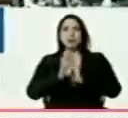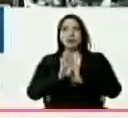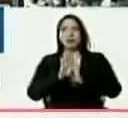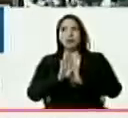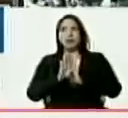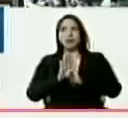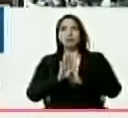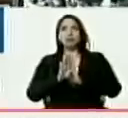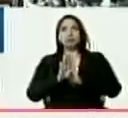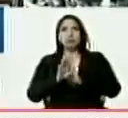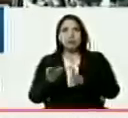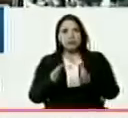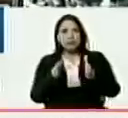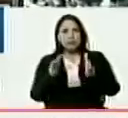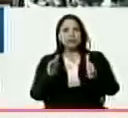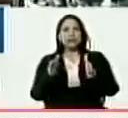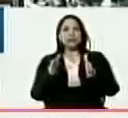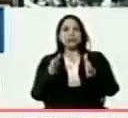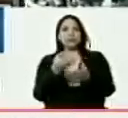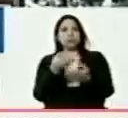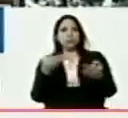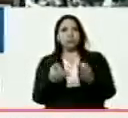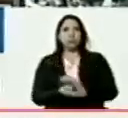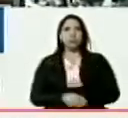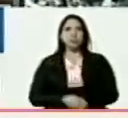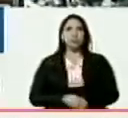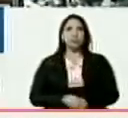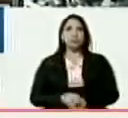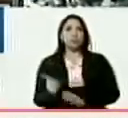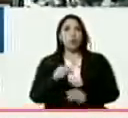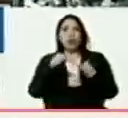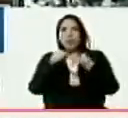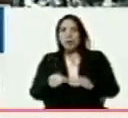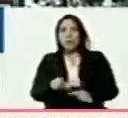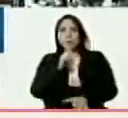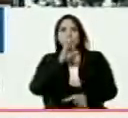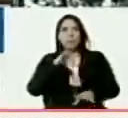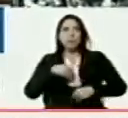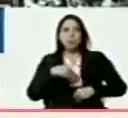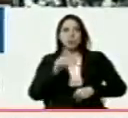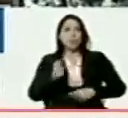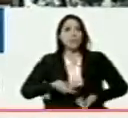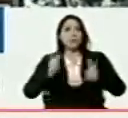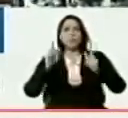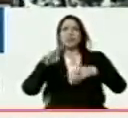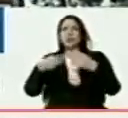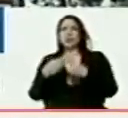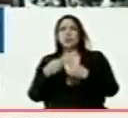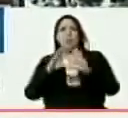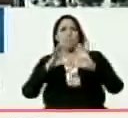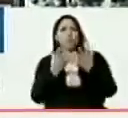dirección correcta. No nos quedemos estancados. No permitamos por nada del